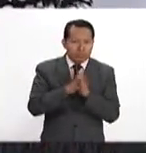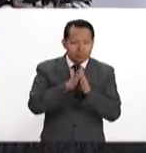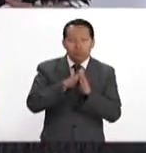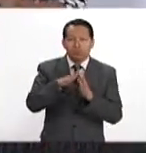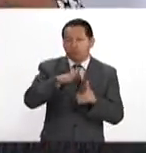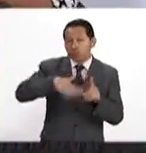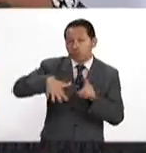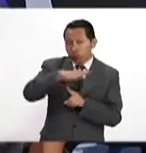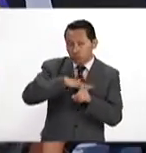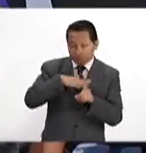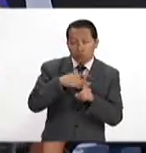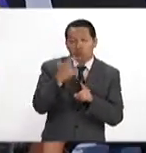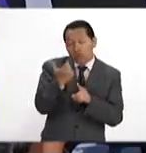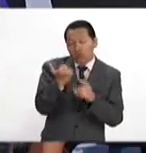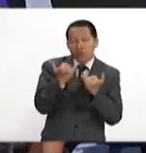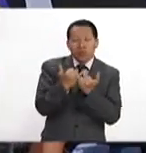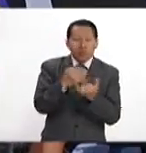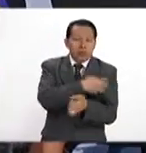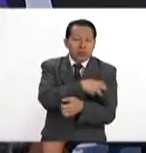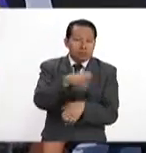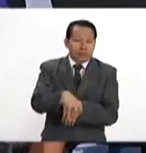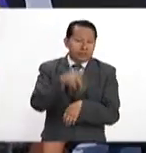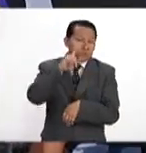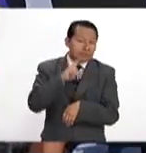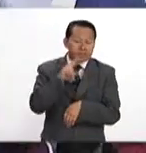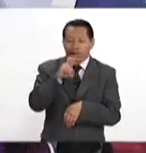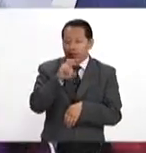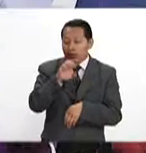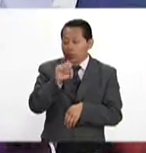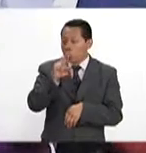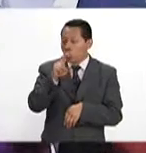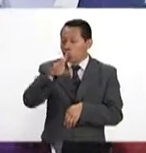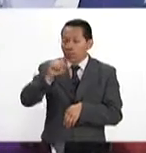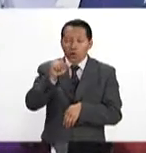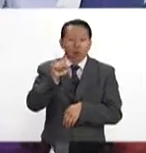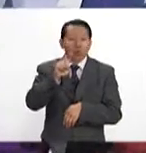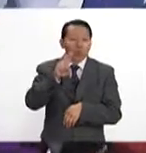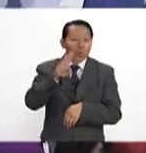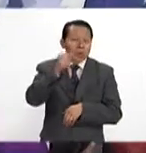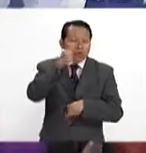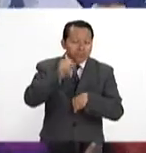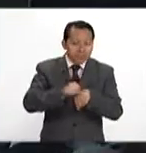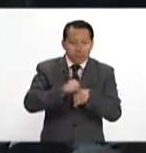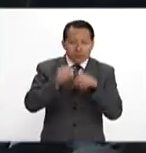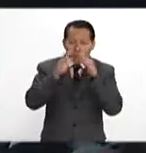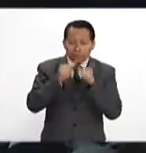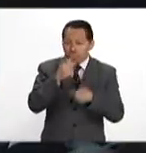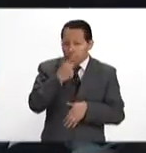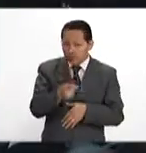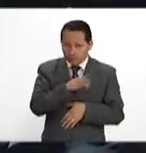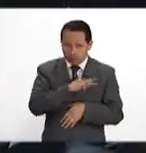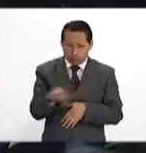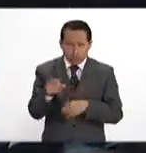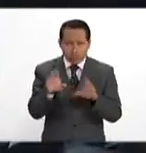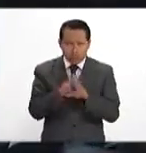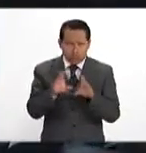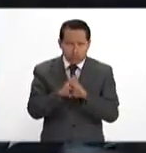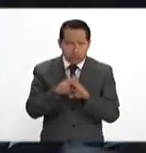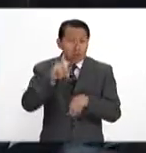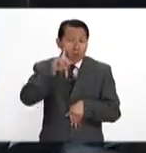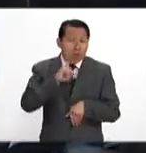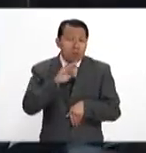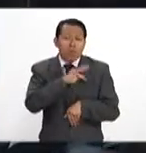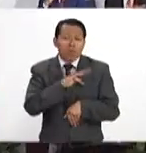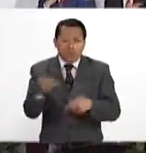Sector Financiero y Empoderamiento de las Mujeres. Ahí Vanessa Rubio, subsecretaria de Hacienda, aseguró que la equidad de género está ligada a la productividad de